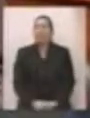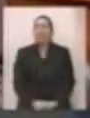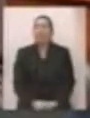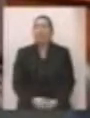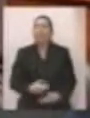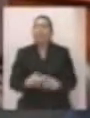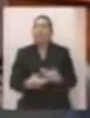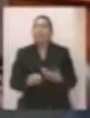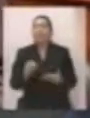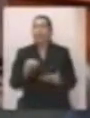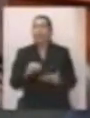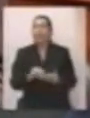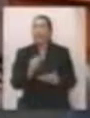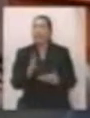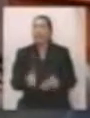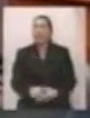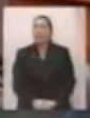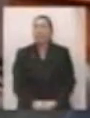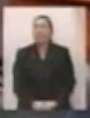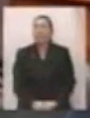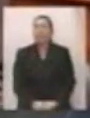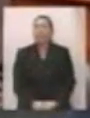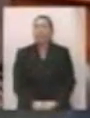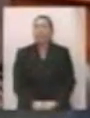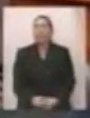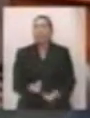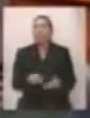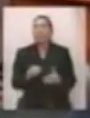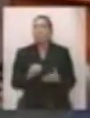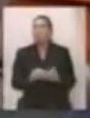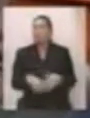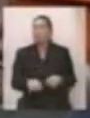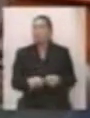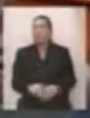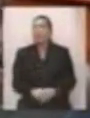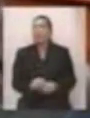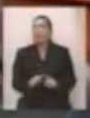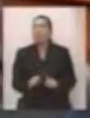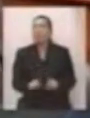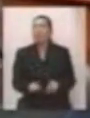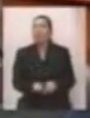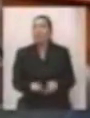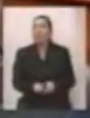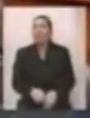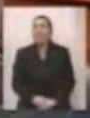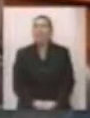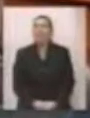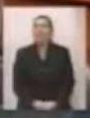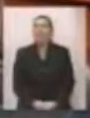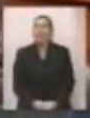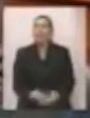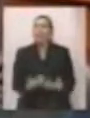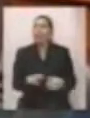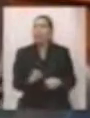de vulnerabilidad, las sanciones efectivas, los casos emblemáticos, pero también, señor, el hecho de que